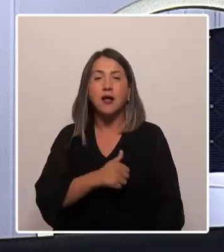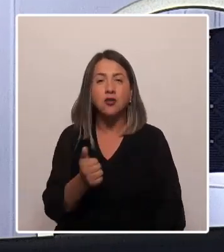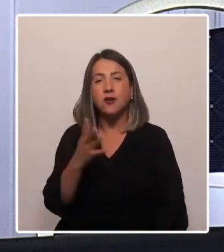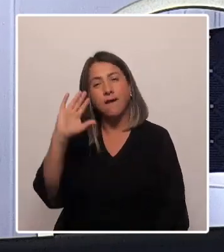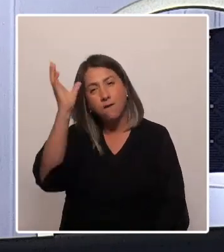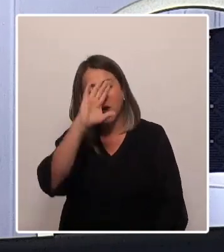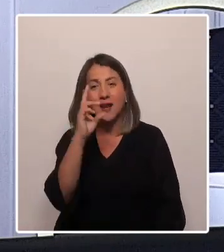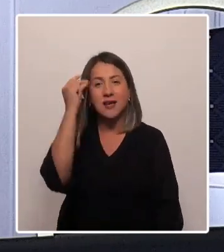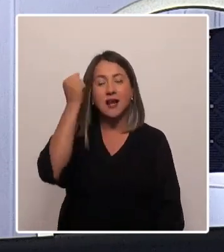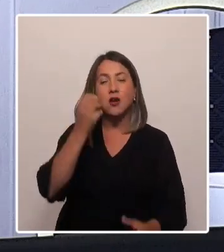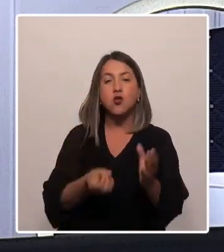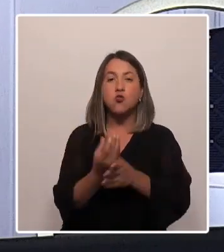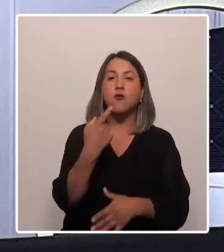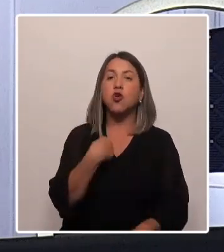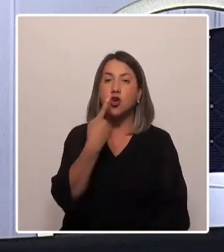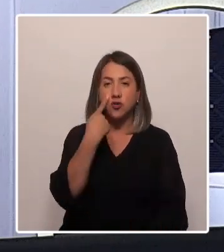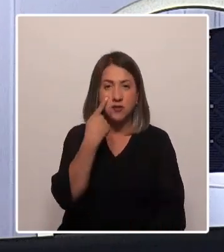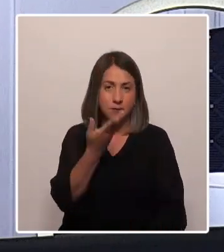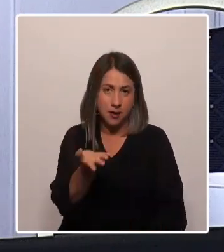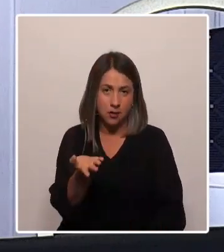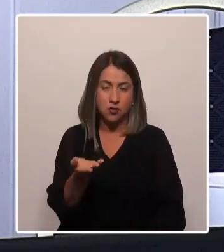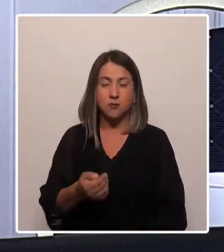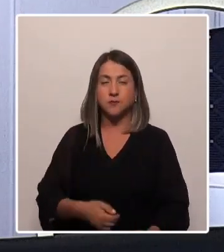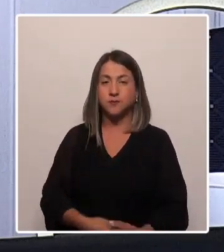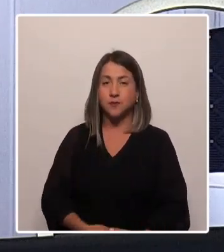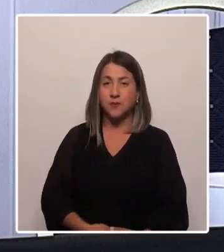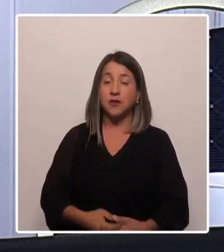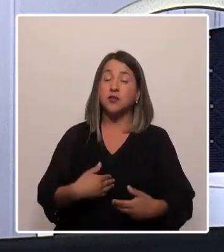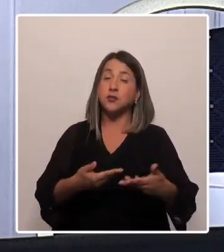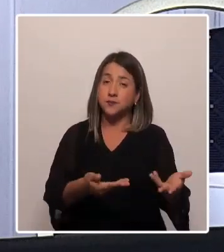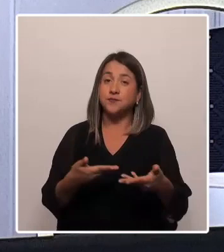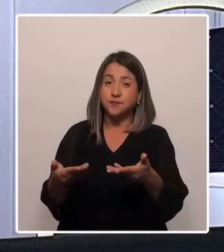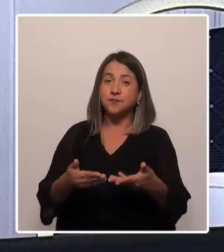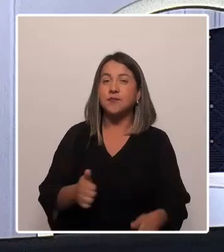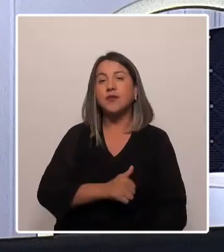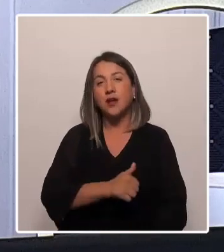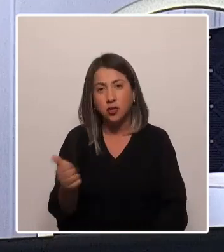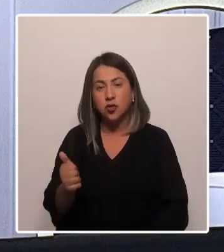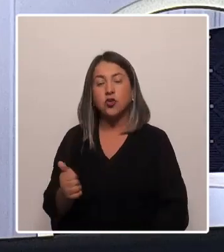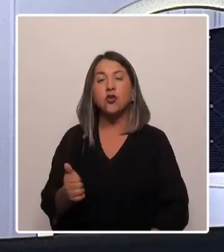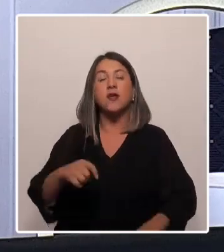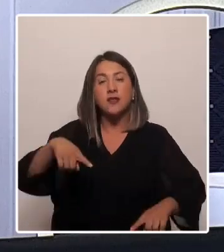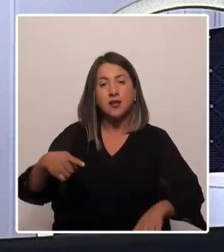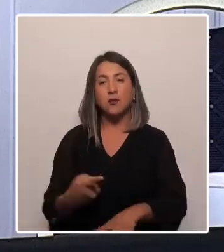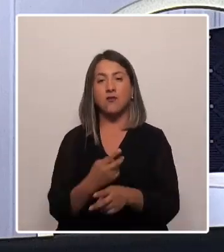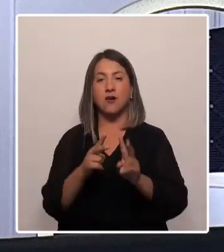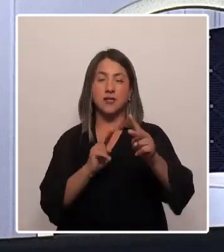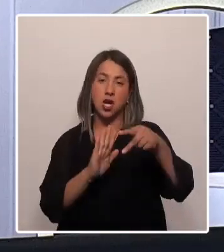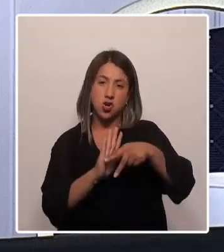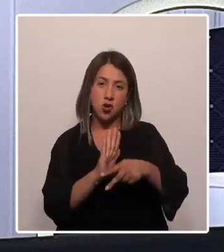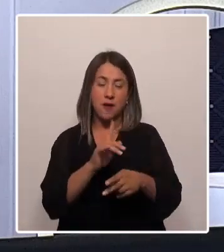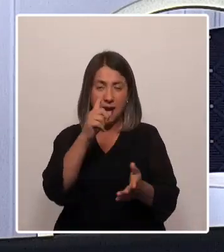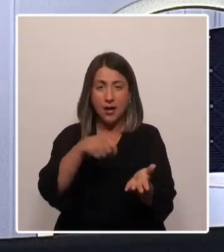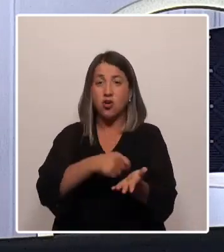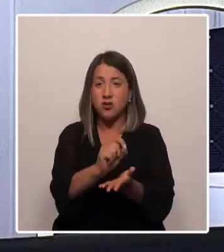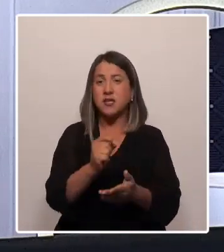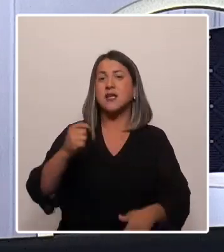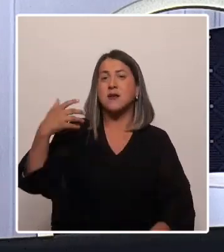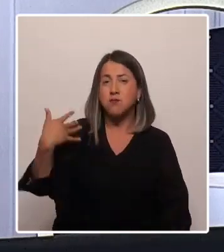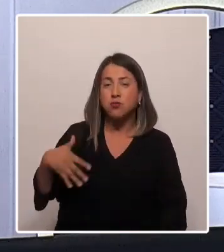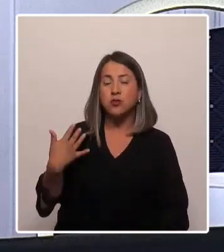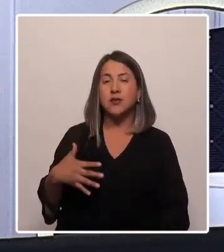nuevo conocimiento. Invito a todos a reestructurar estas normas, a reconocer la importancia de la